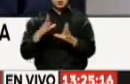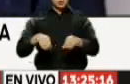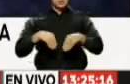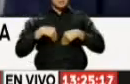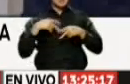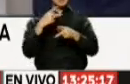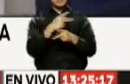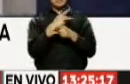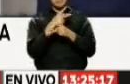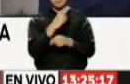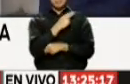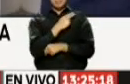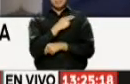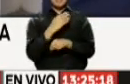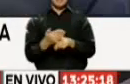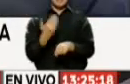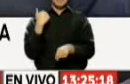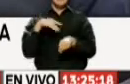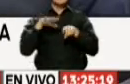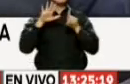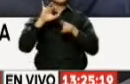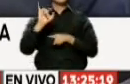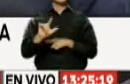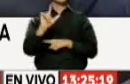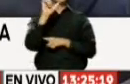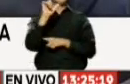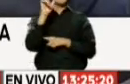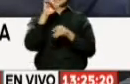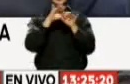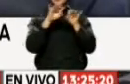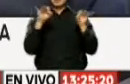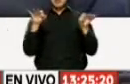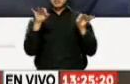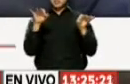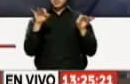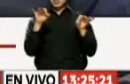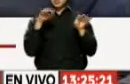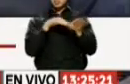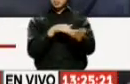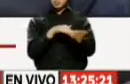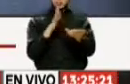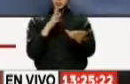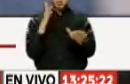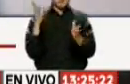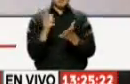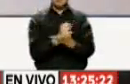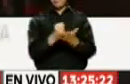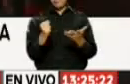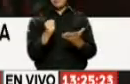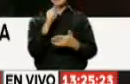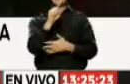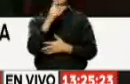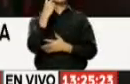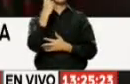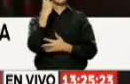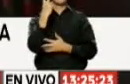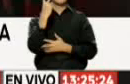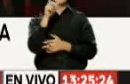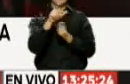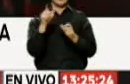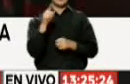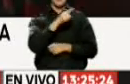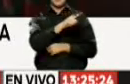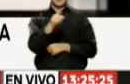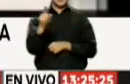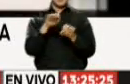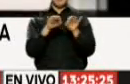por el Consejo Universitario el pasado 6 de julio. Anular títulos que no tenían el respaldo apropiado. 112 títulos de aspirantes que no obtuvieron